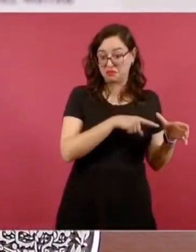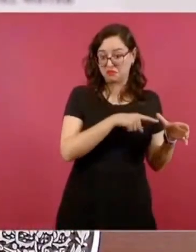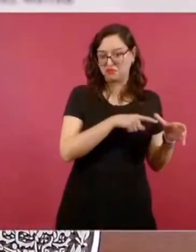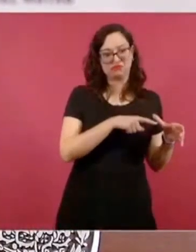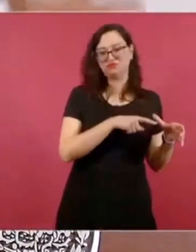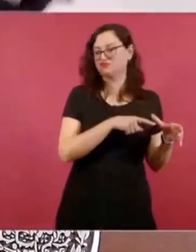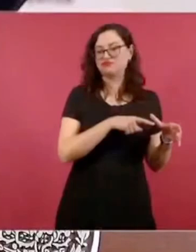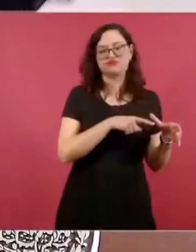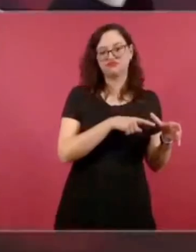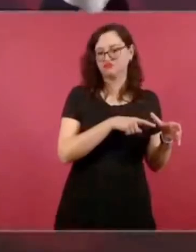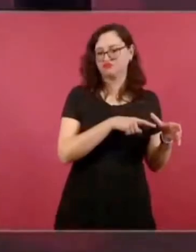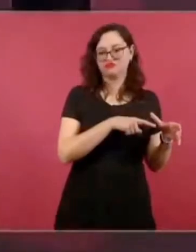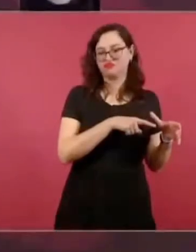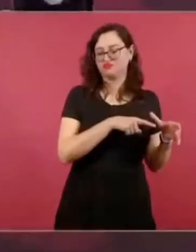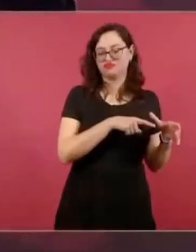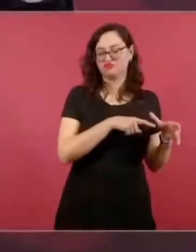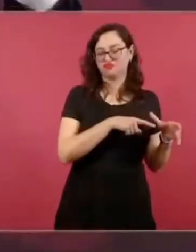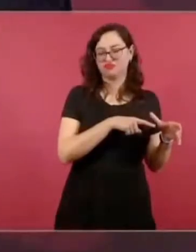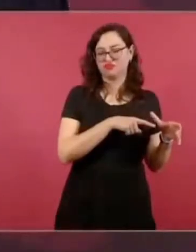pues ya no es